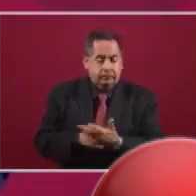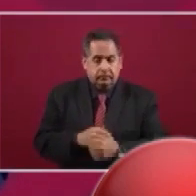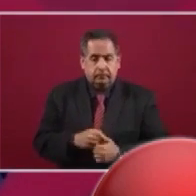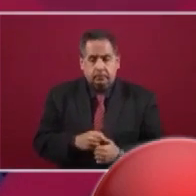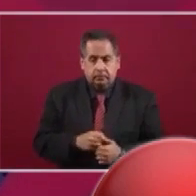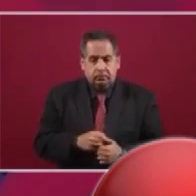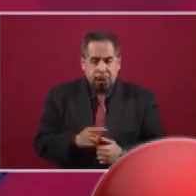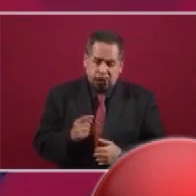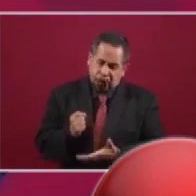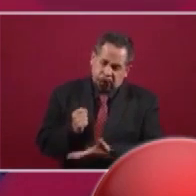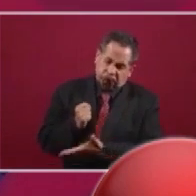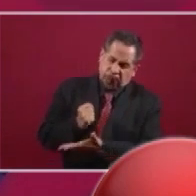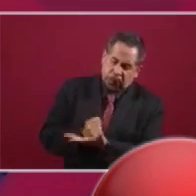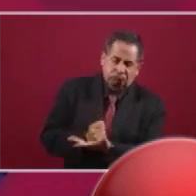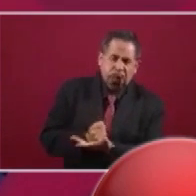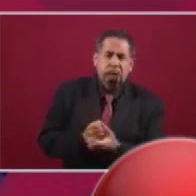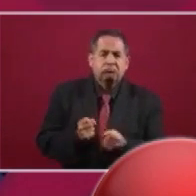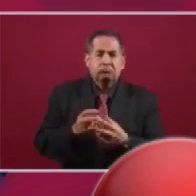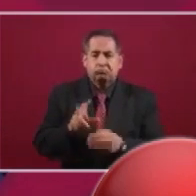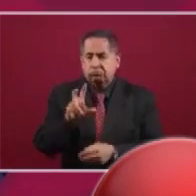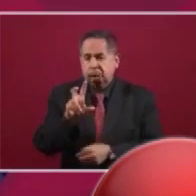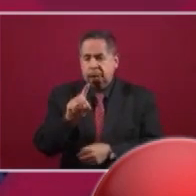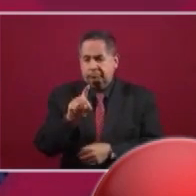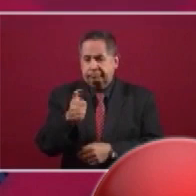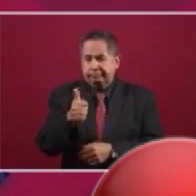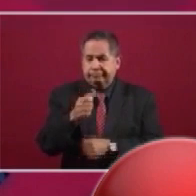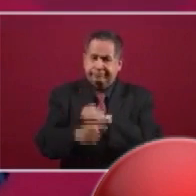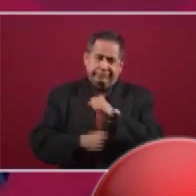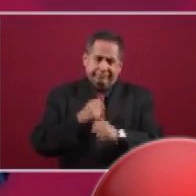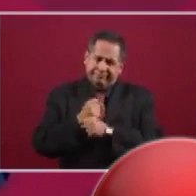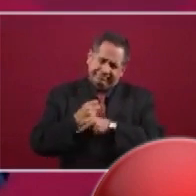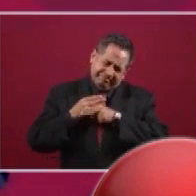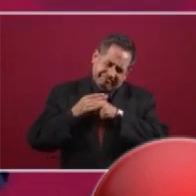se impuso durante 36 años.